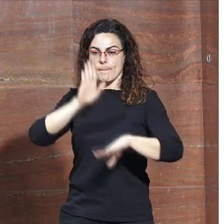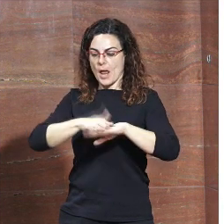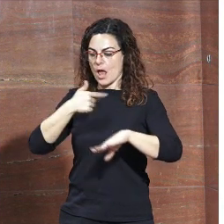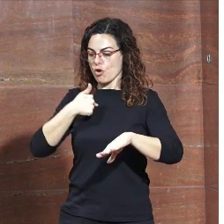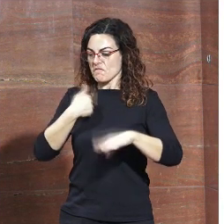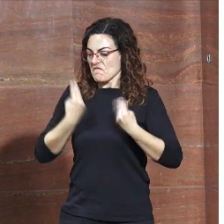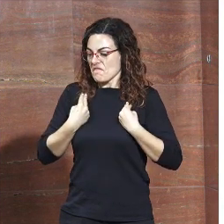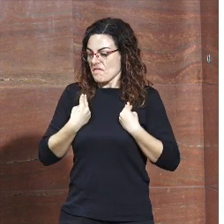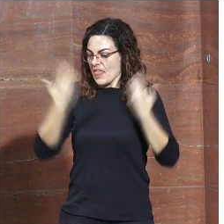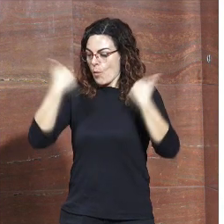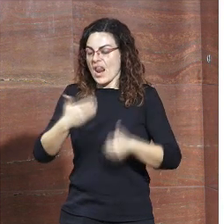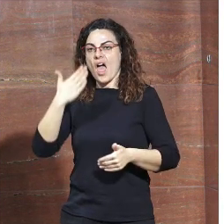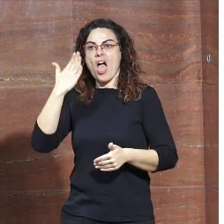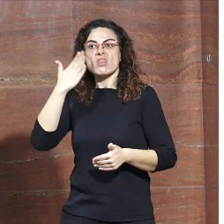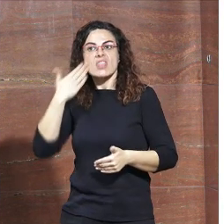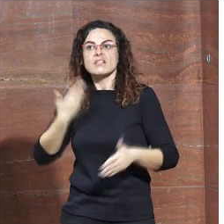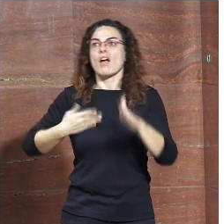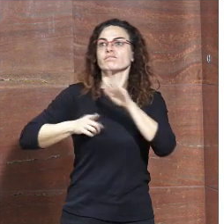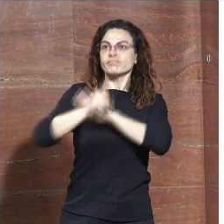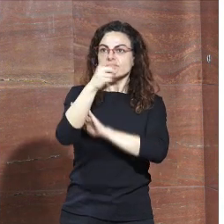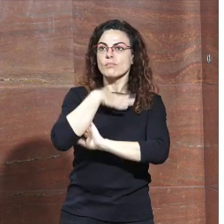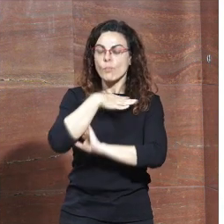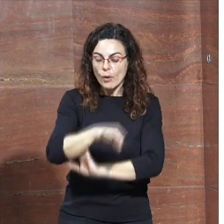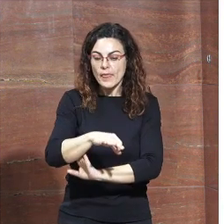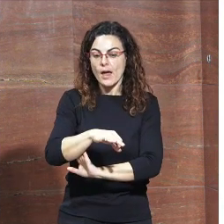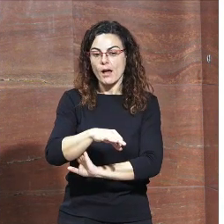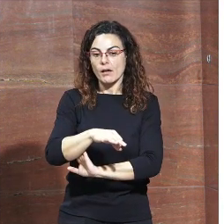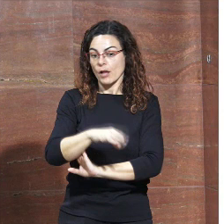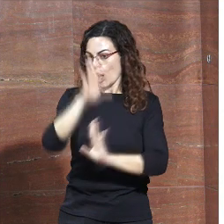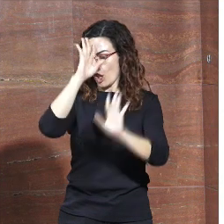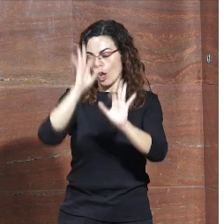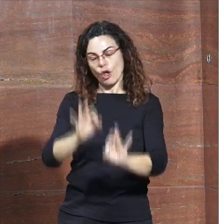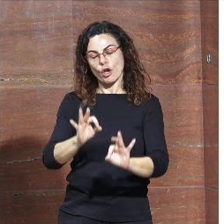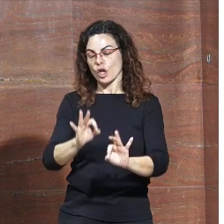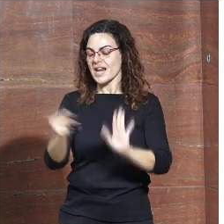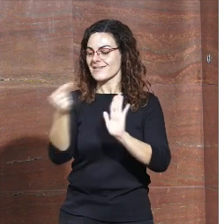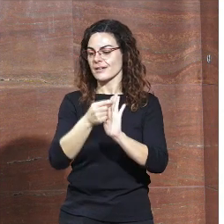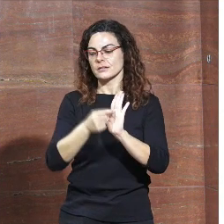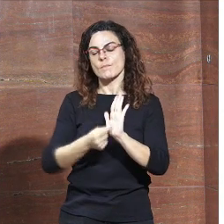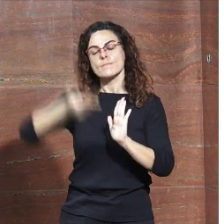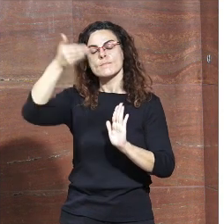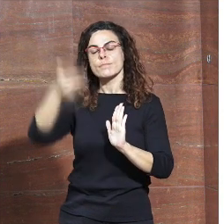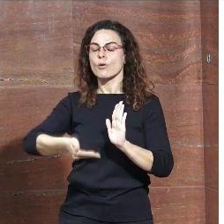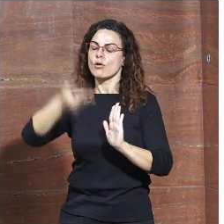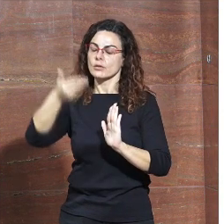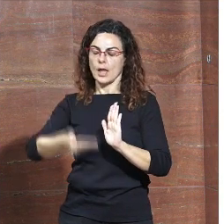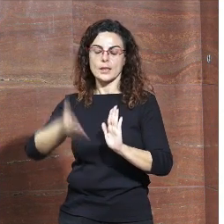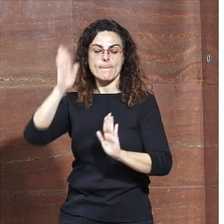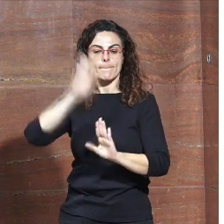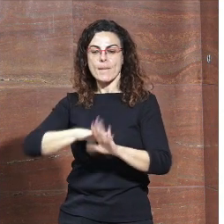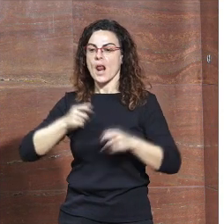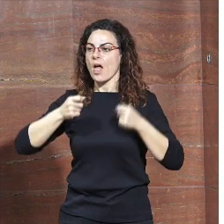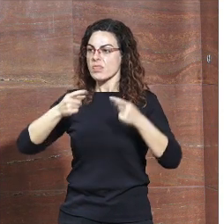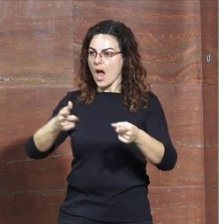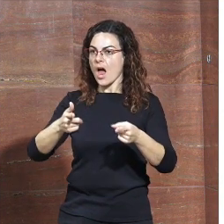una vida humana digna, debe estar fuera de toda duda que es un requisito imprescindible para la satisfacción de